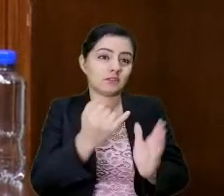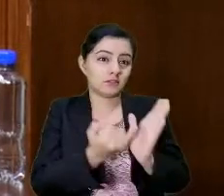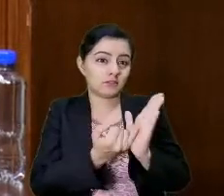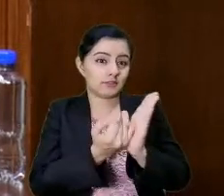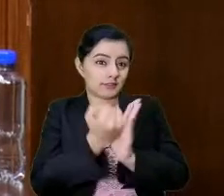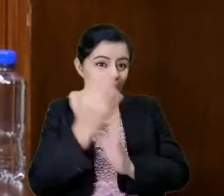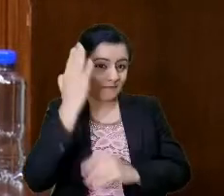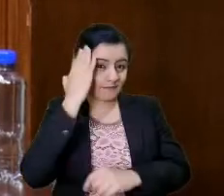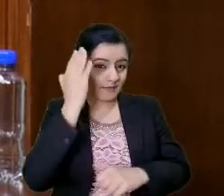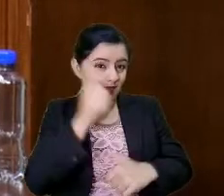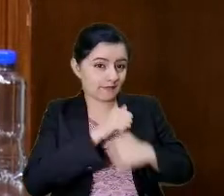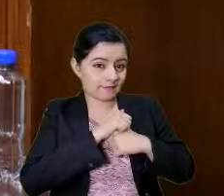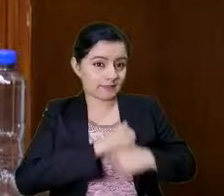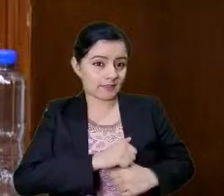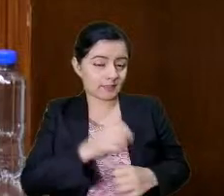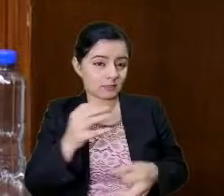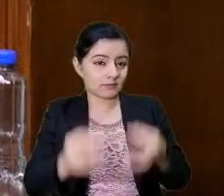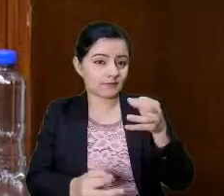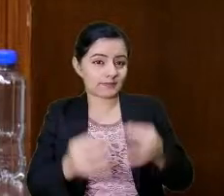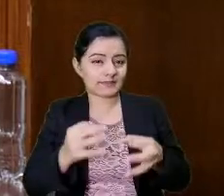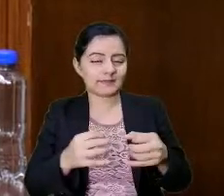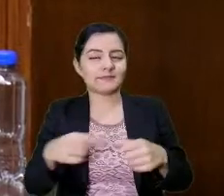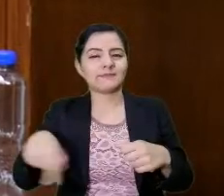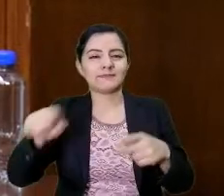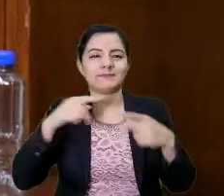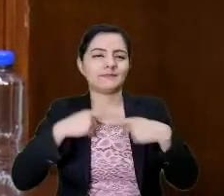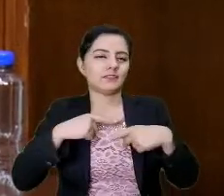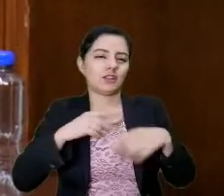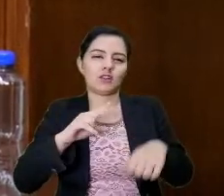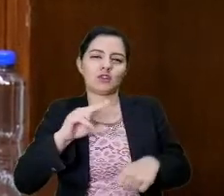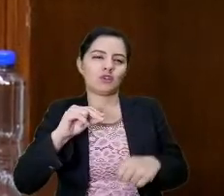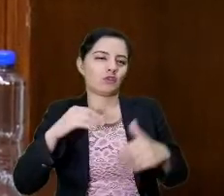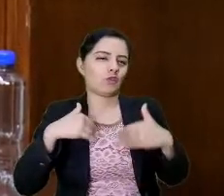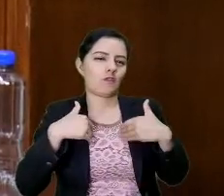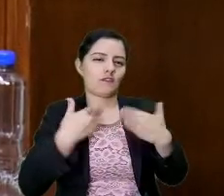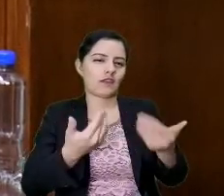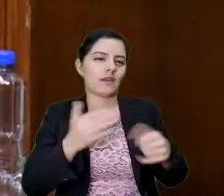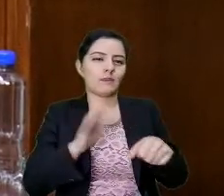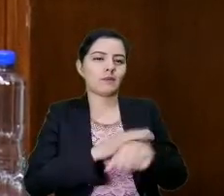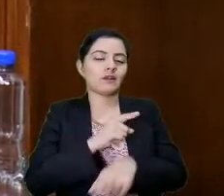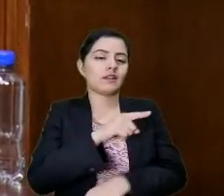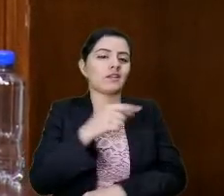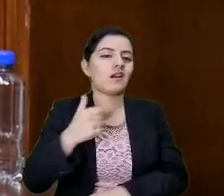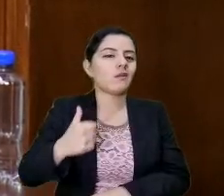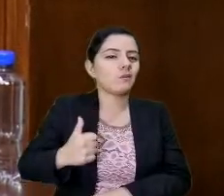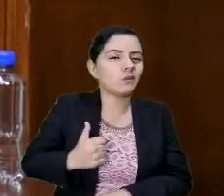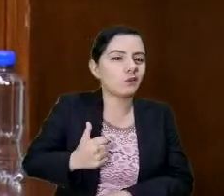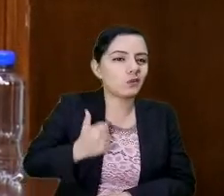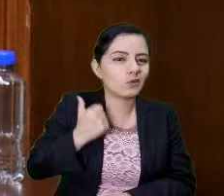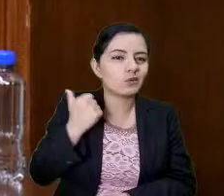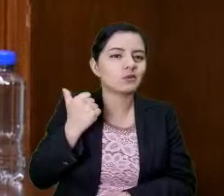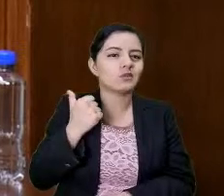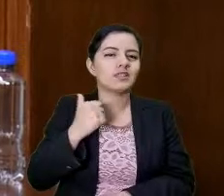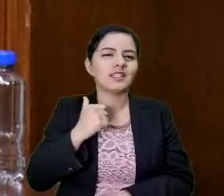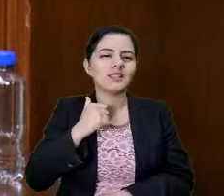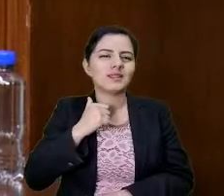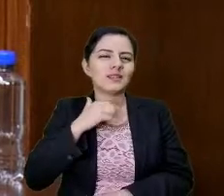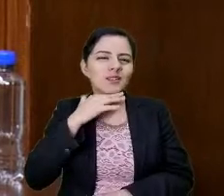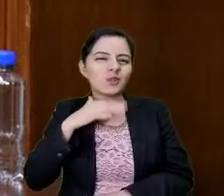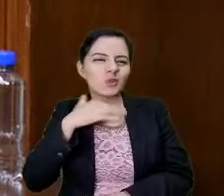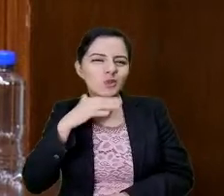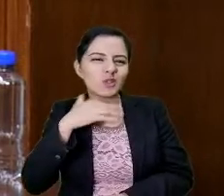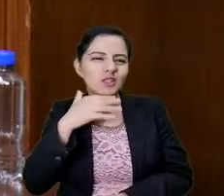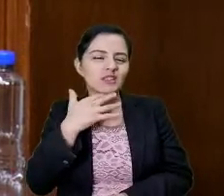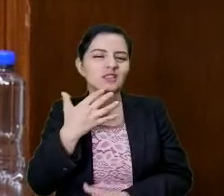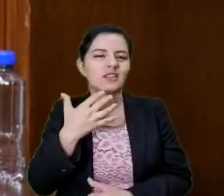Poder Judicial, dando paso a abusos, tráfico de influencia, corrupción y nepotismo.